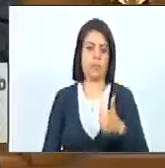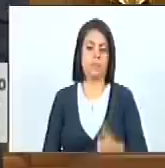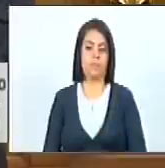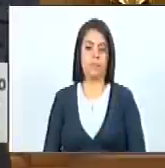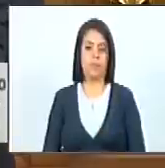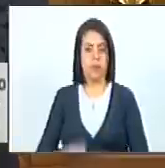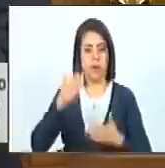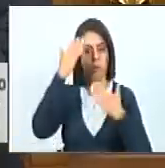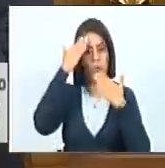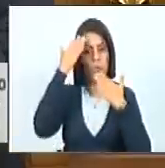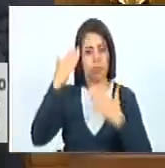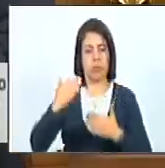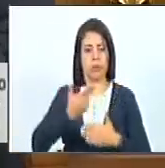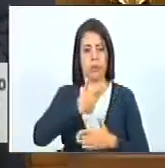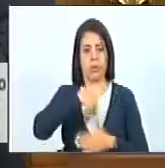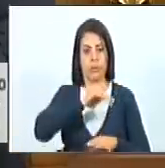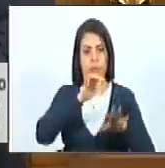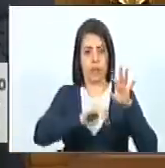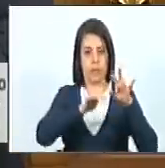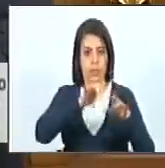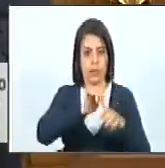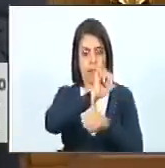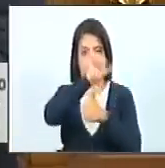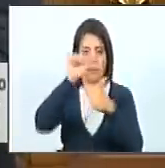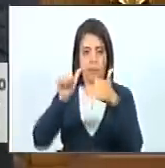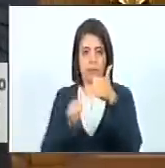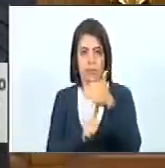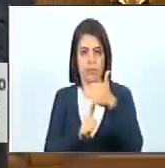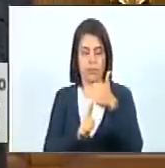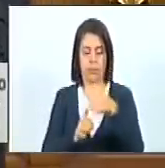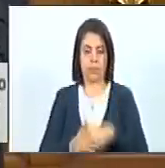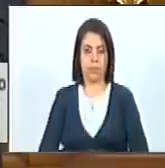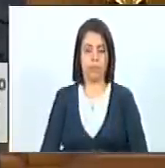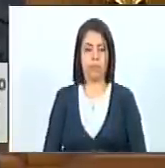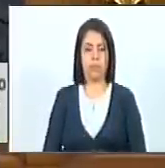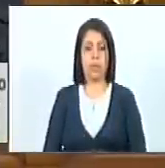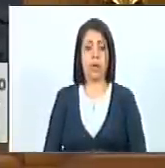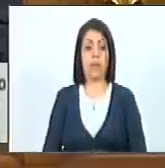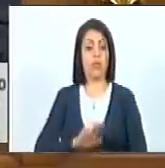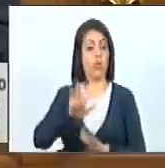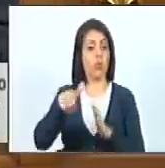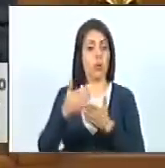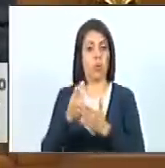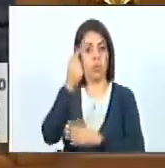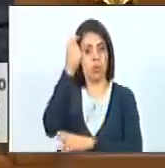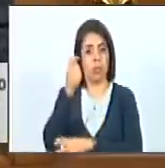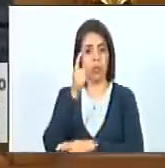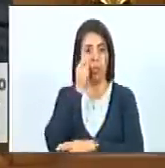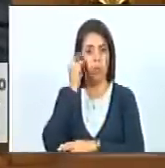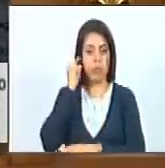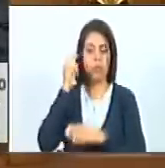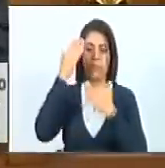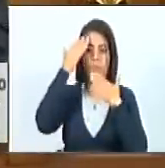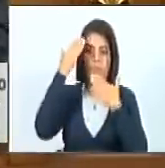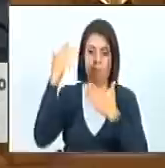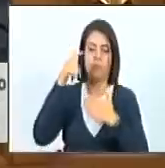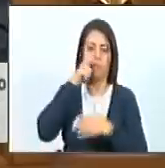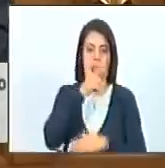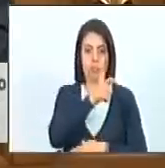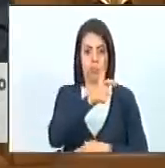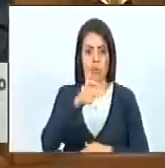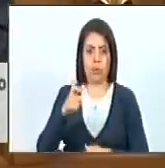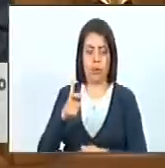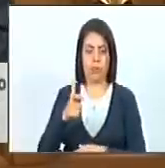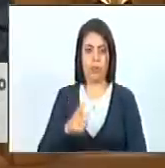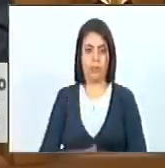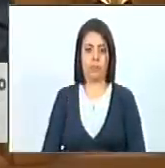Un saludo a nuestra secretaria y subsecretaria, colegas parlamentarios y pueblo en